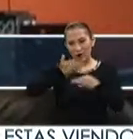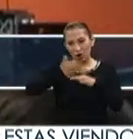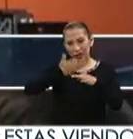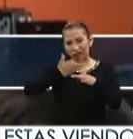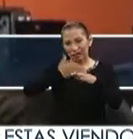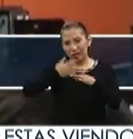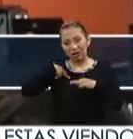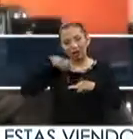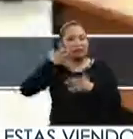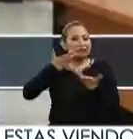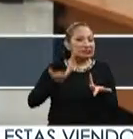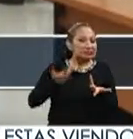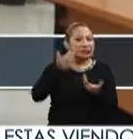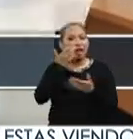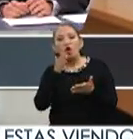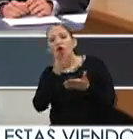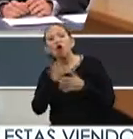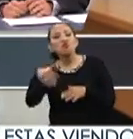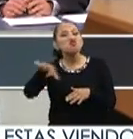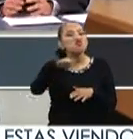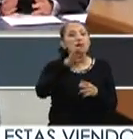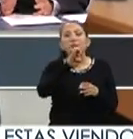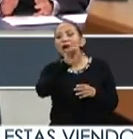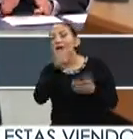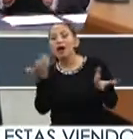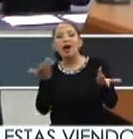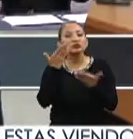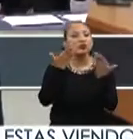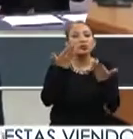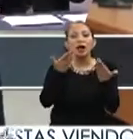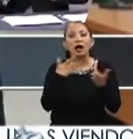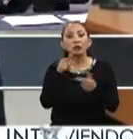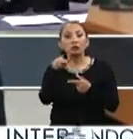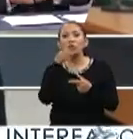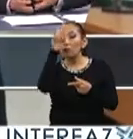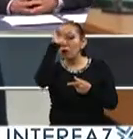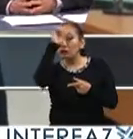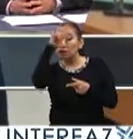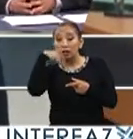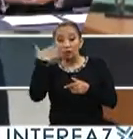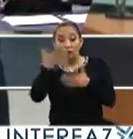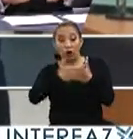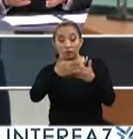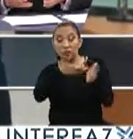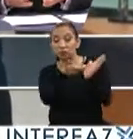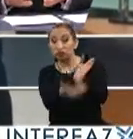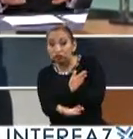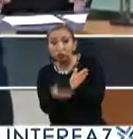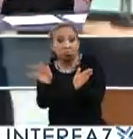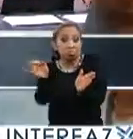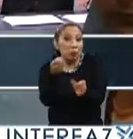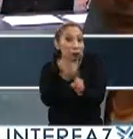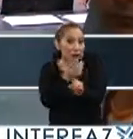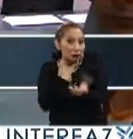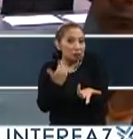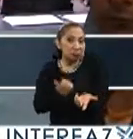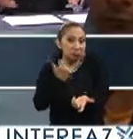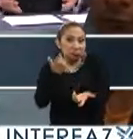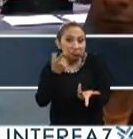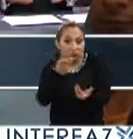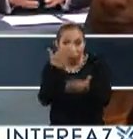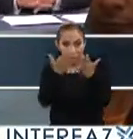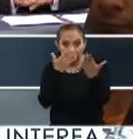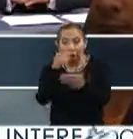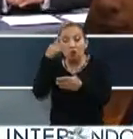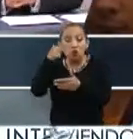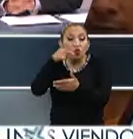que, bueno, pues están buscando estas alternativas, estas posibilidades de estudiar y que se les va a ofrecer o se les puede ofrecer esta opción,